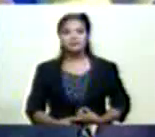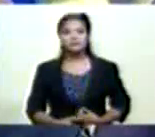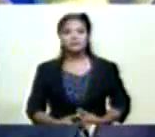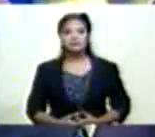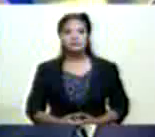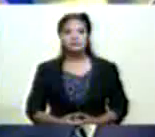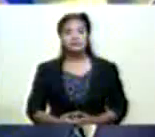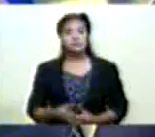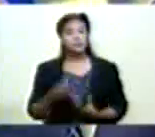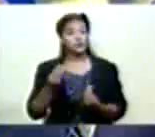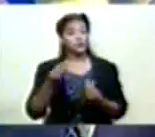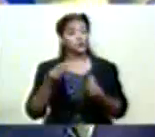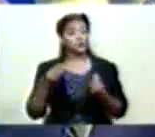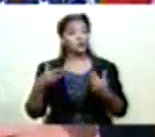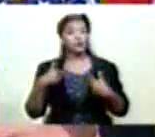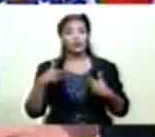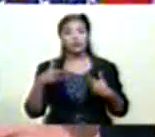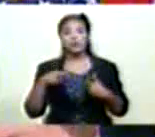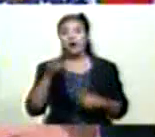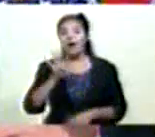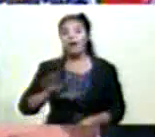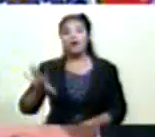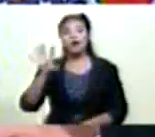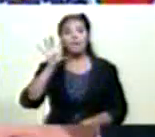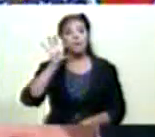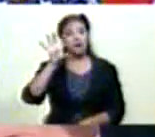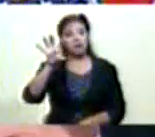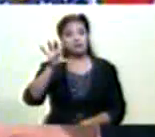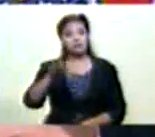Mucho daño se le hizo a la patria.